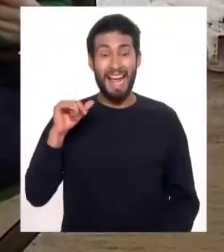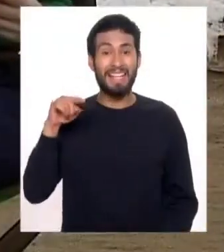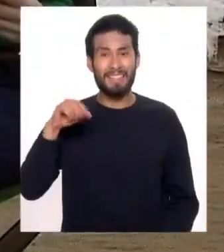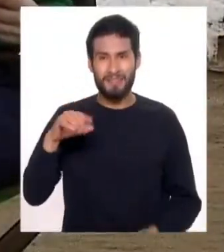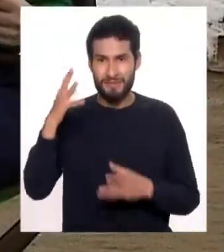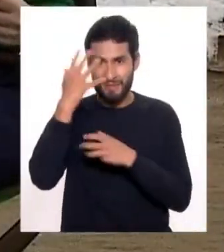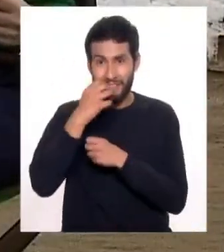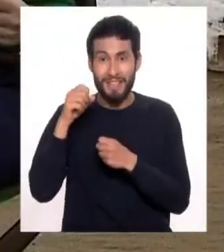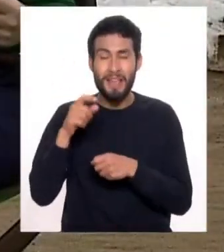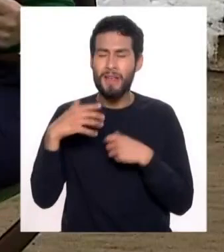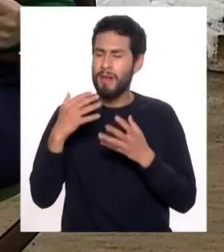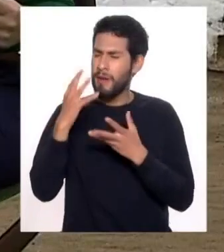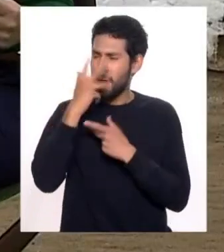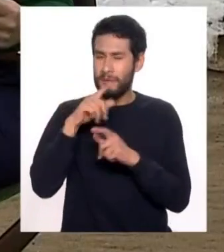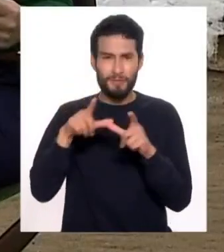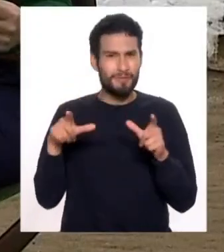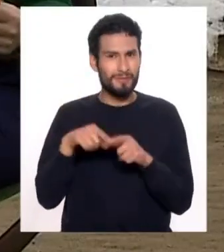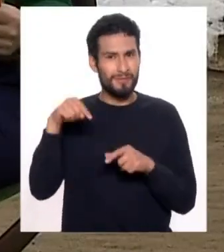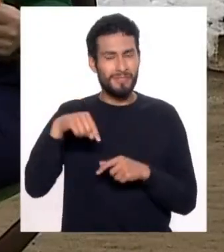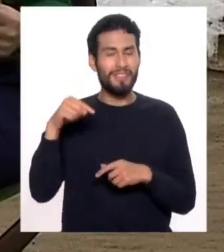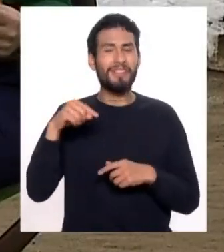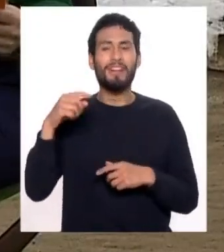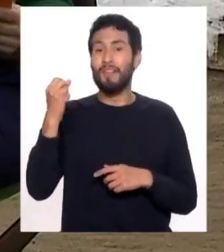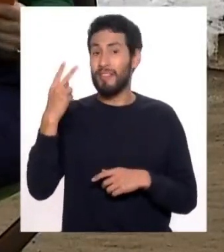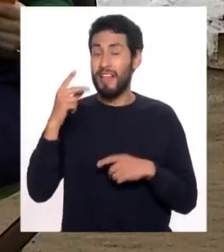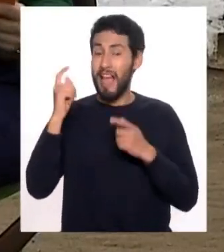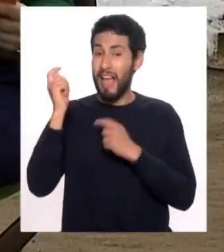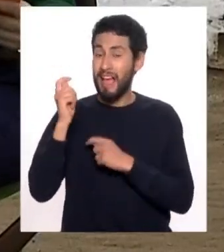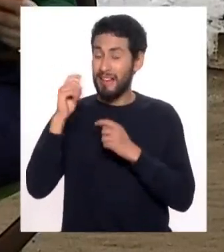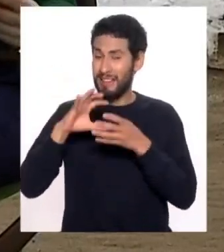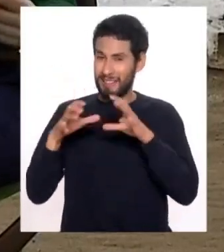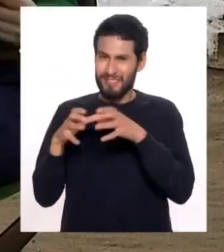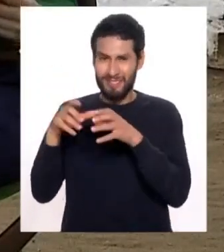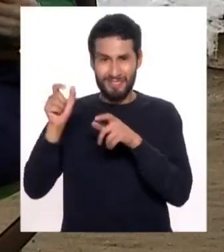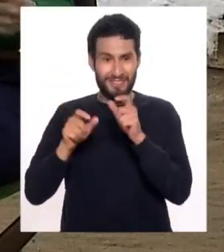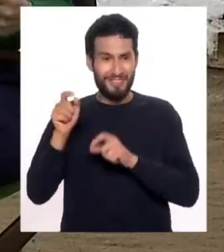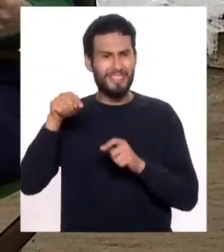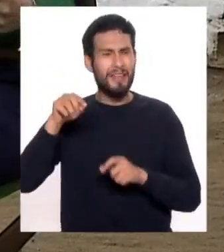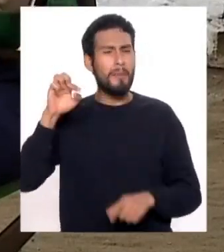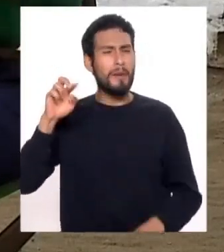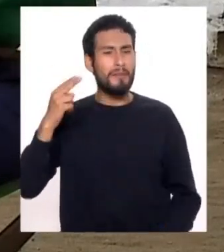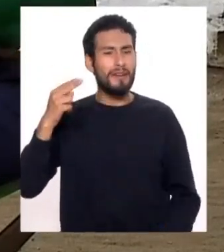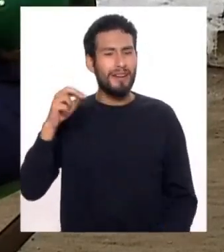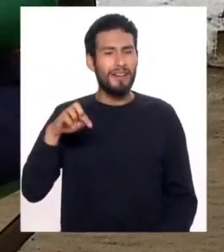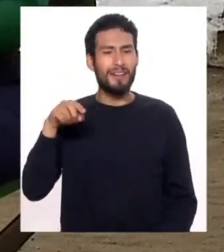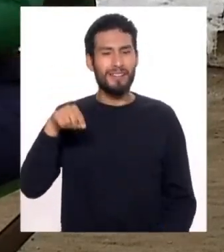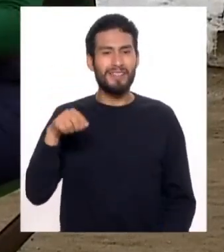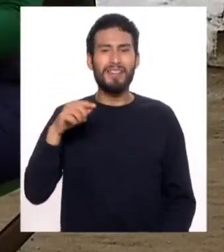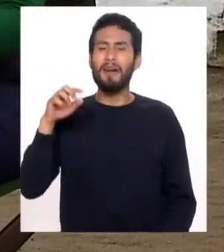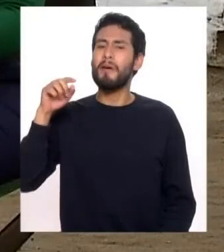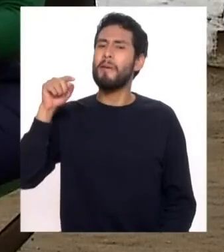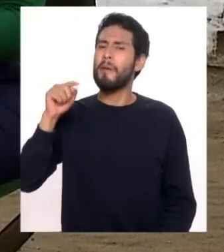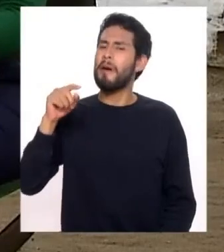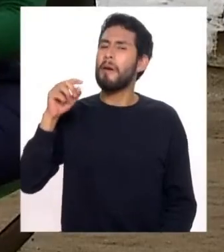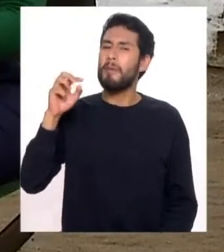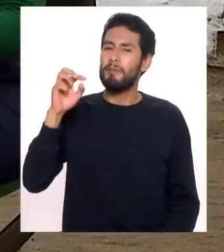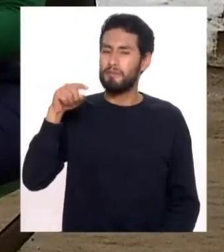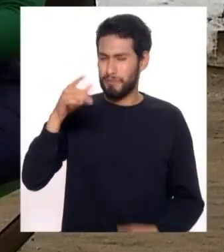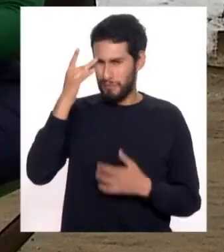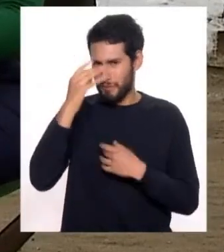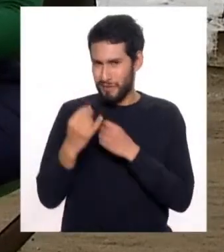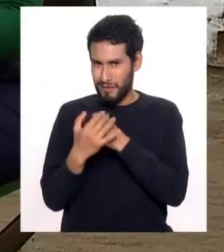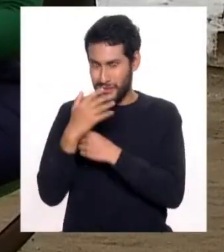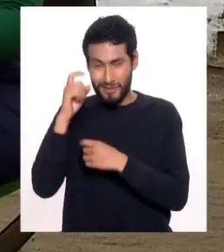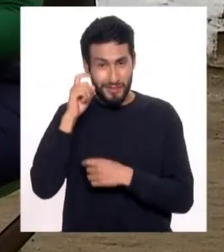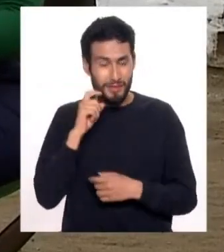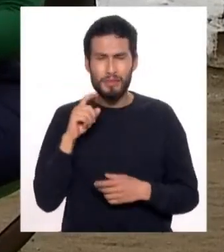Porres, con la calidez del asentamiento humano 12 de agosto, hablando acerca del VPH, del papiloma virus. Y bueno, queríamos